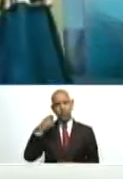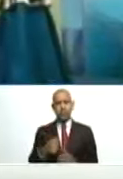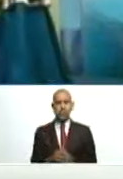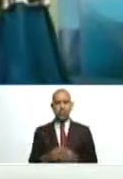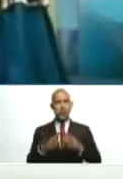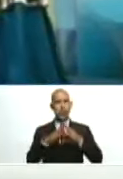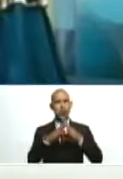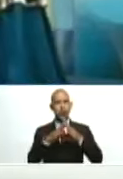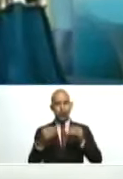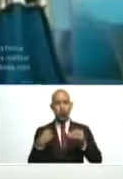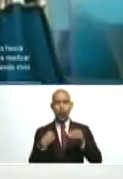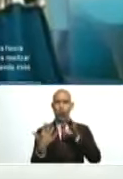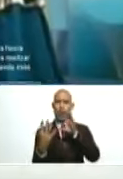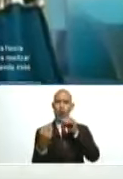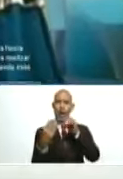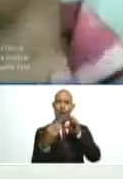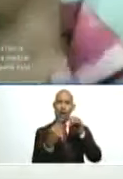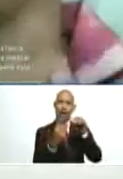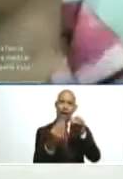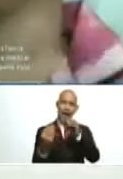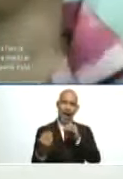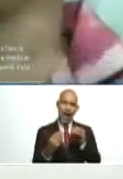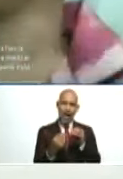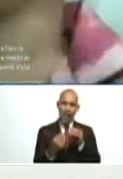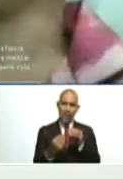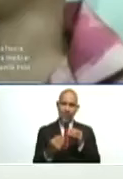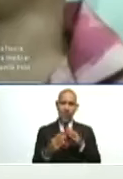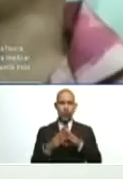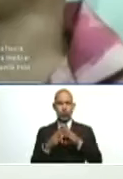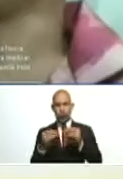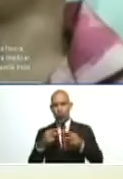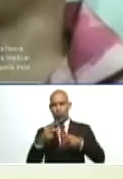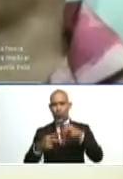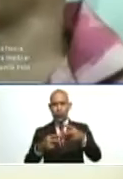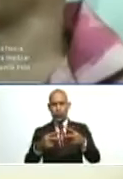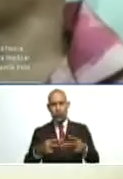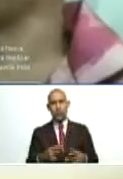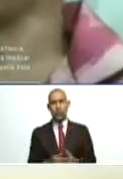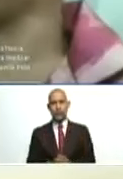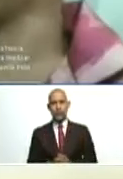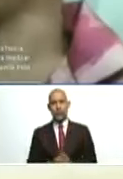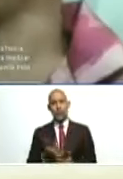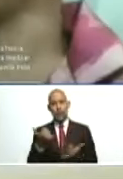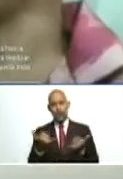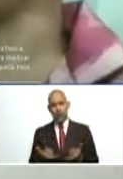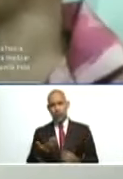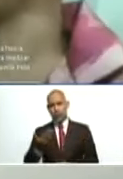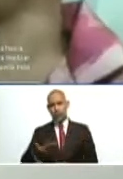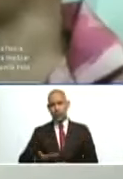lo que converso me sale en verso. Ahora,